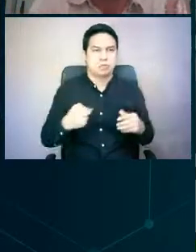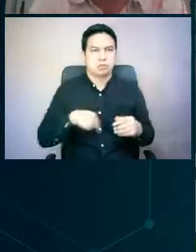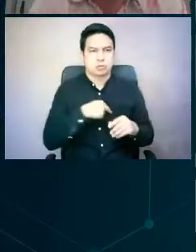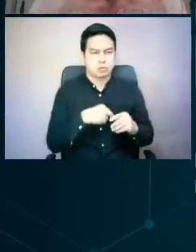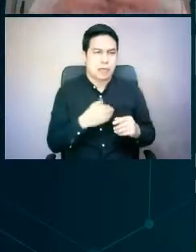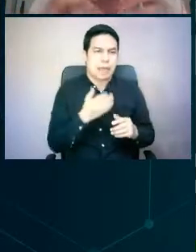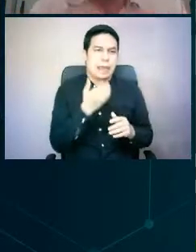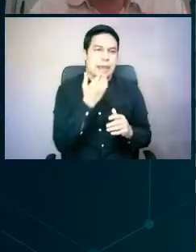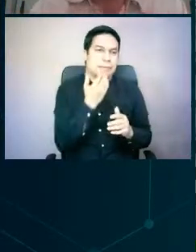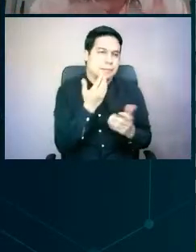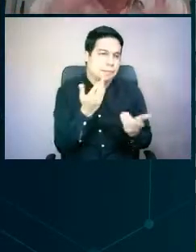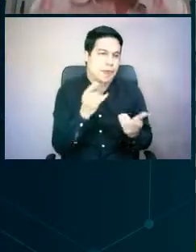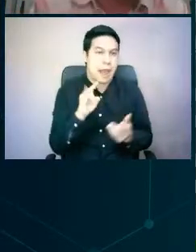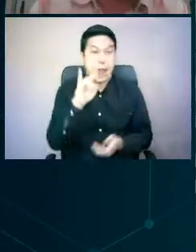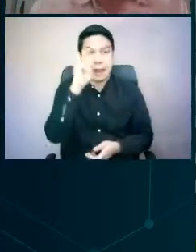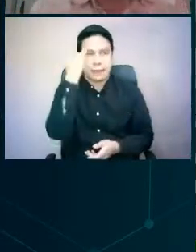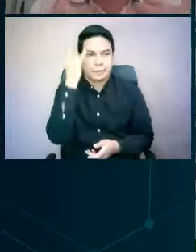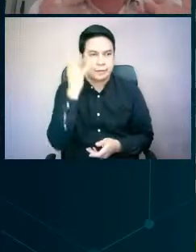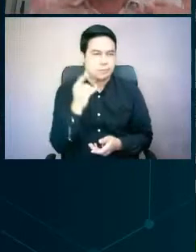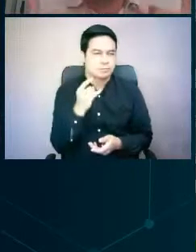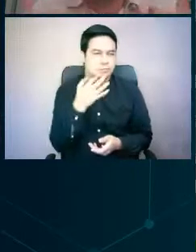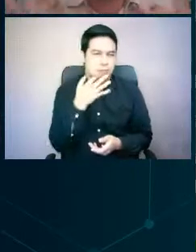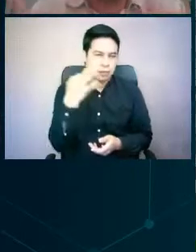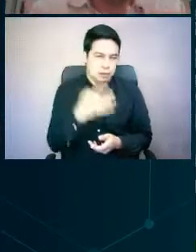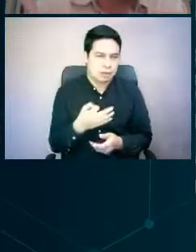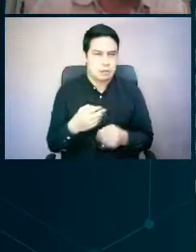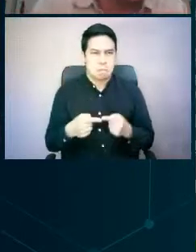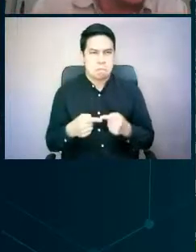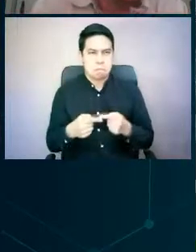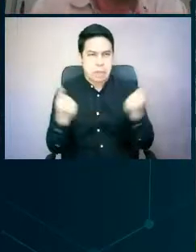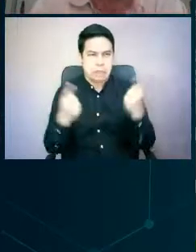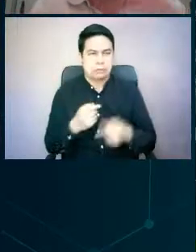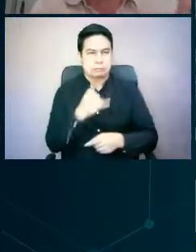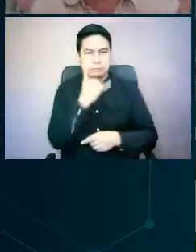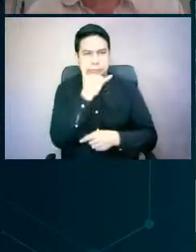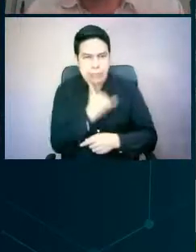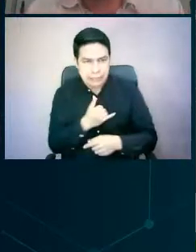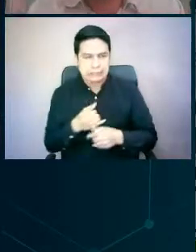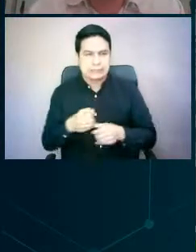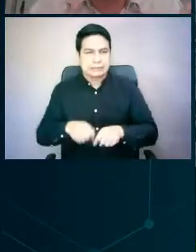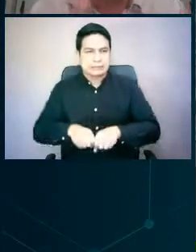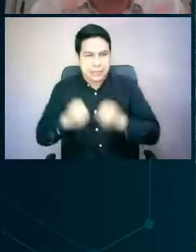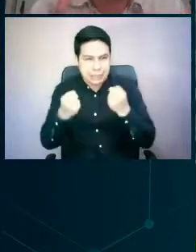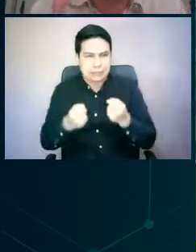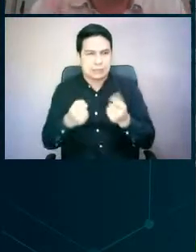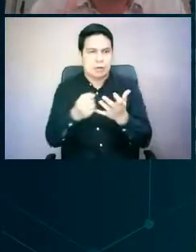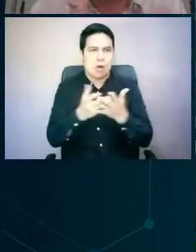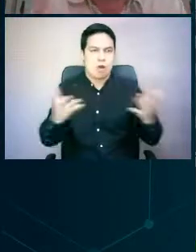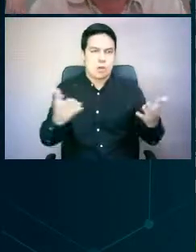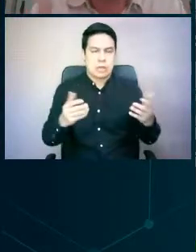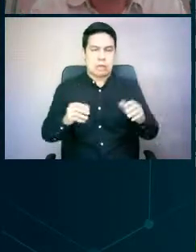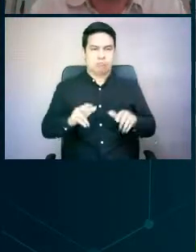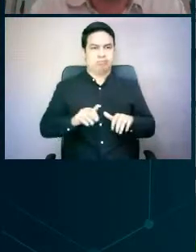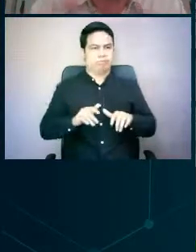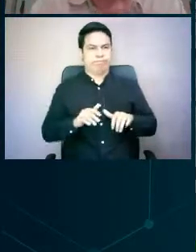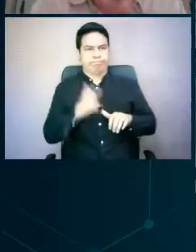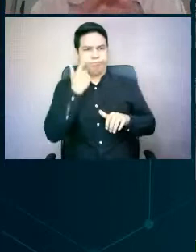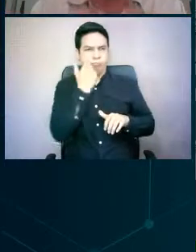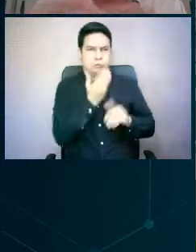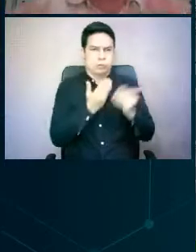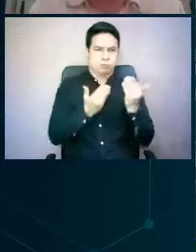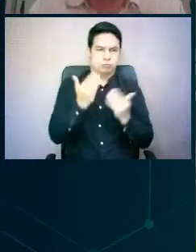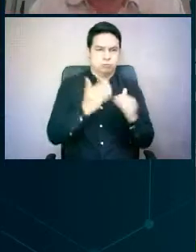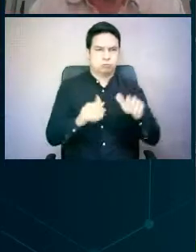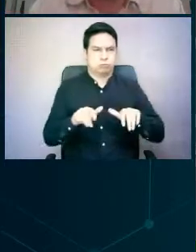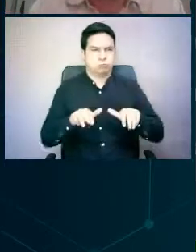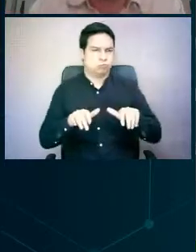recrear escenarios reales de condiciones de fallas en las líneas, fallas externas y condiciones de cambios de cargas